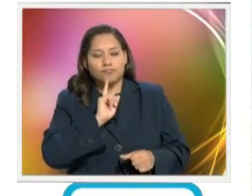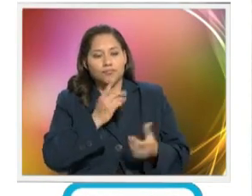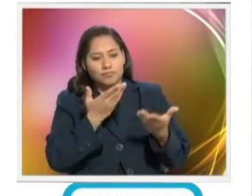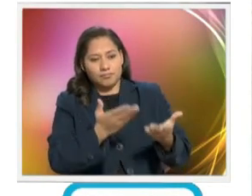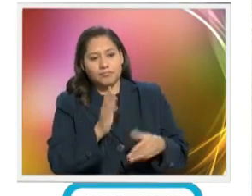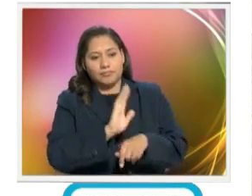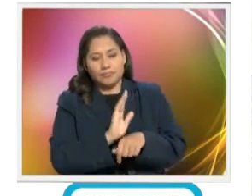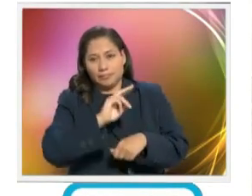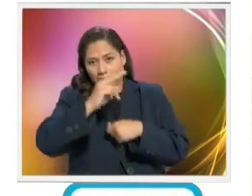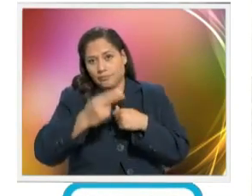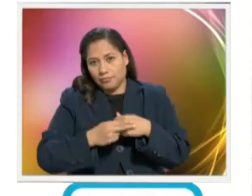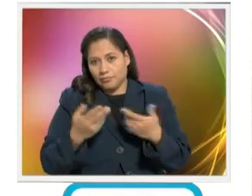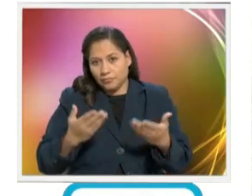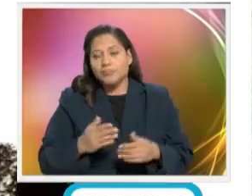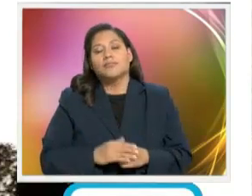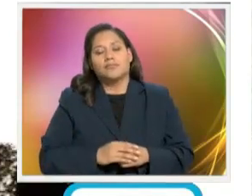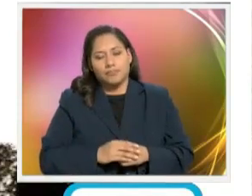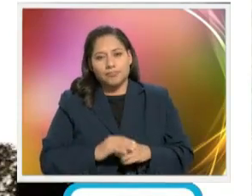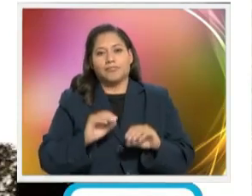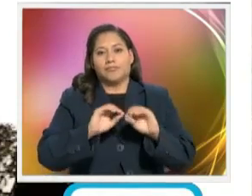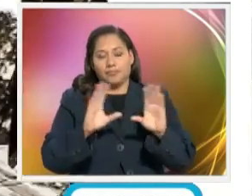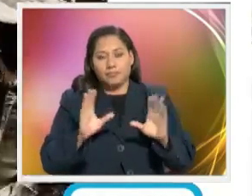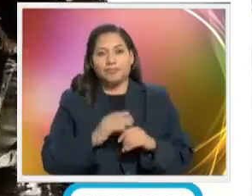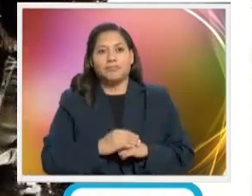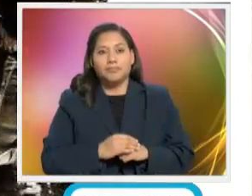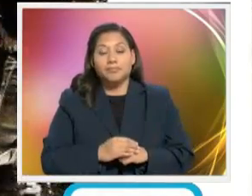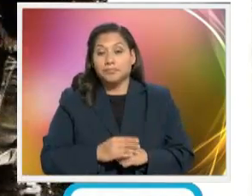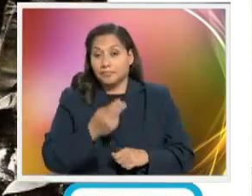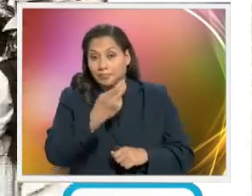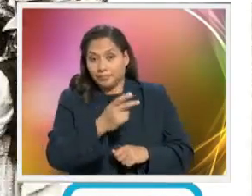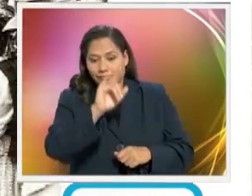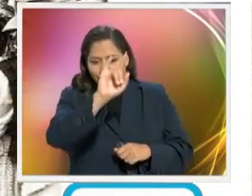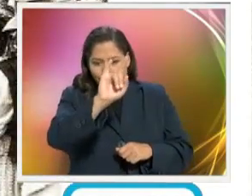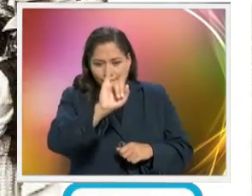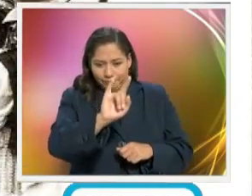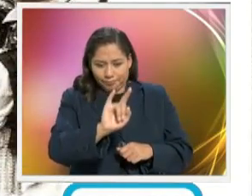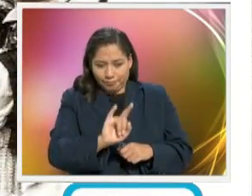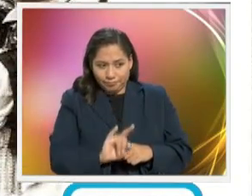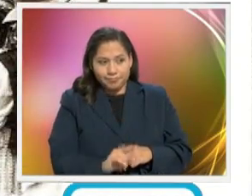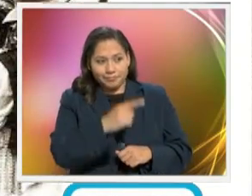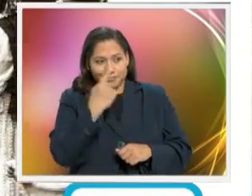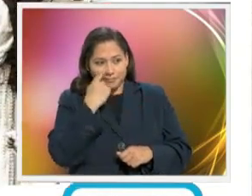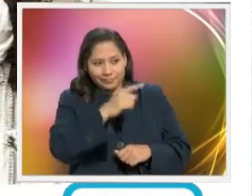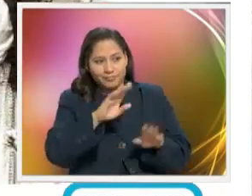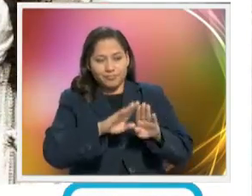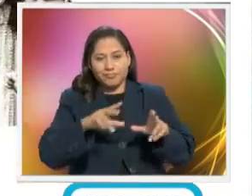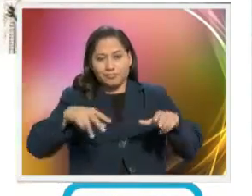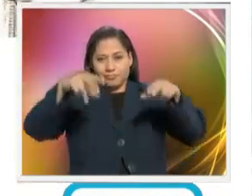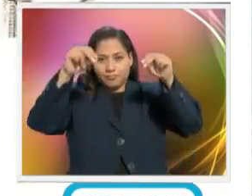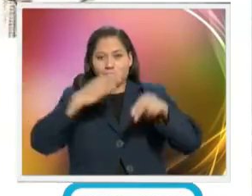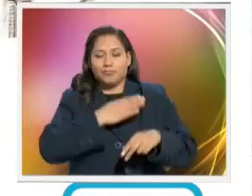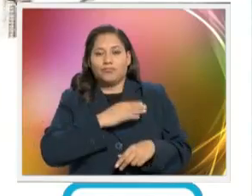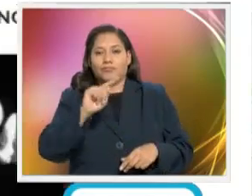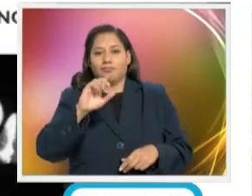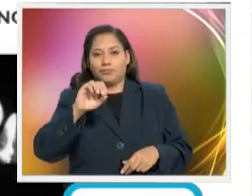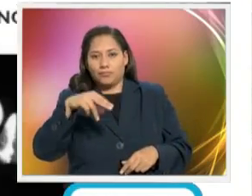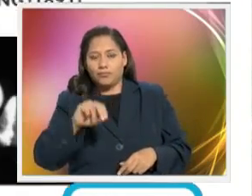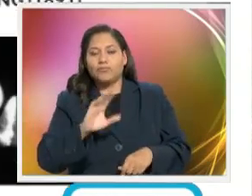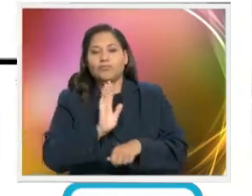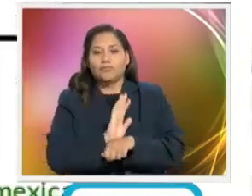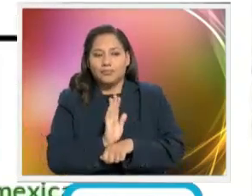cine nacional, ¿no? Entonces, Claro. bueno, es un blog muy, muy lleno. Mira, nada más la carpa del buen tono, el cine itinerante.